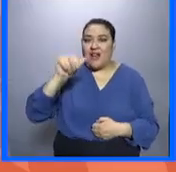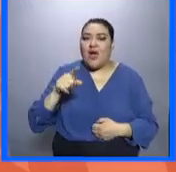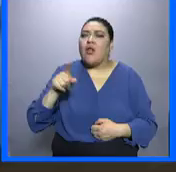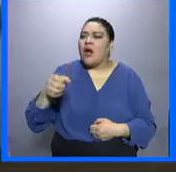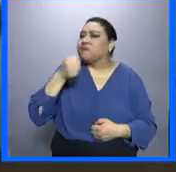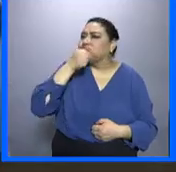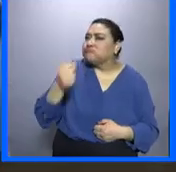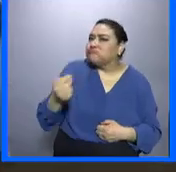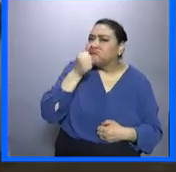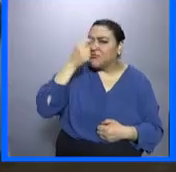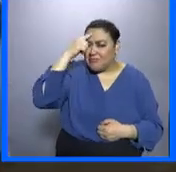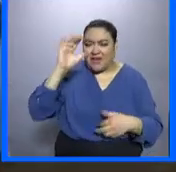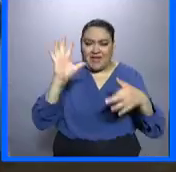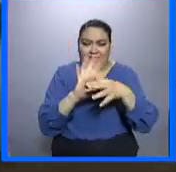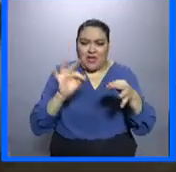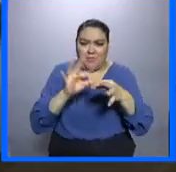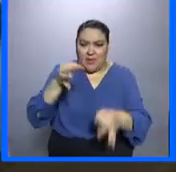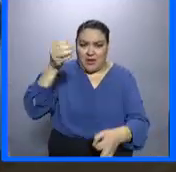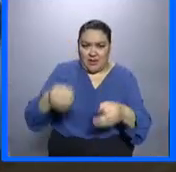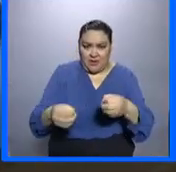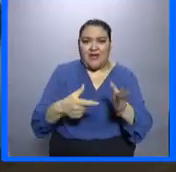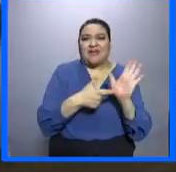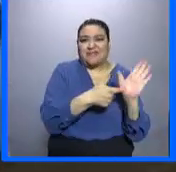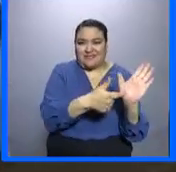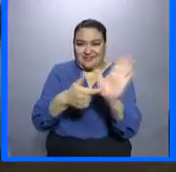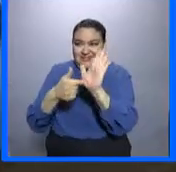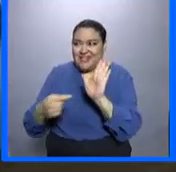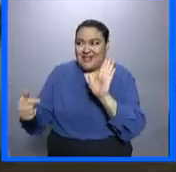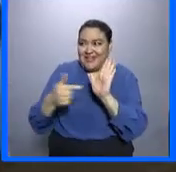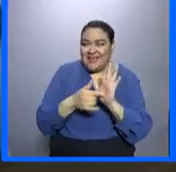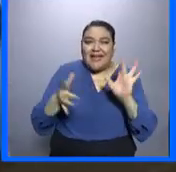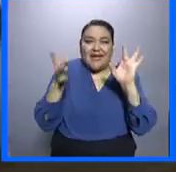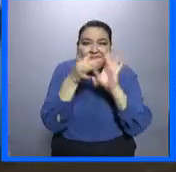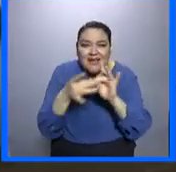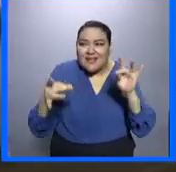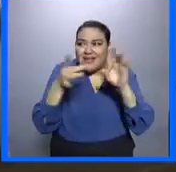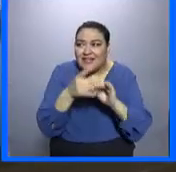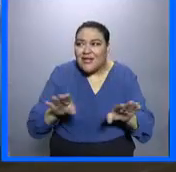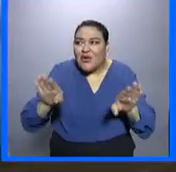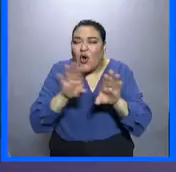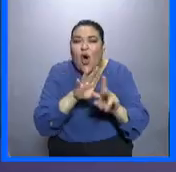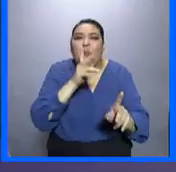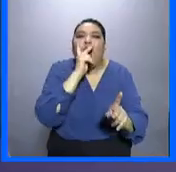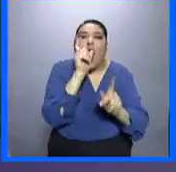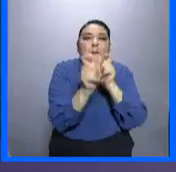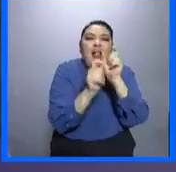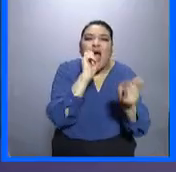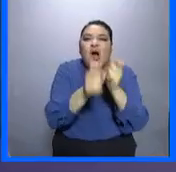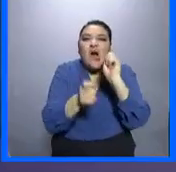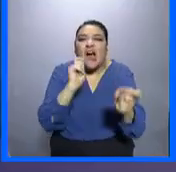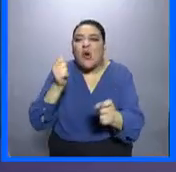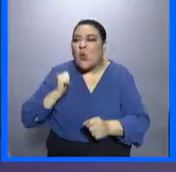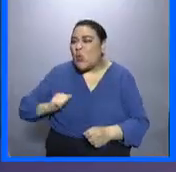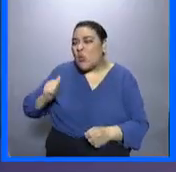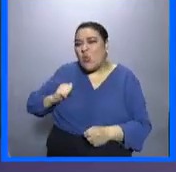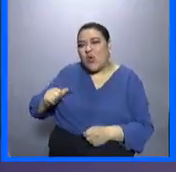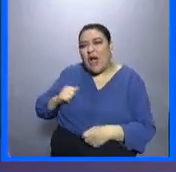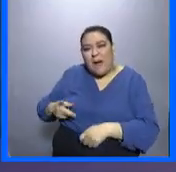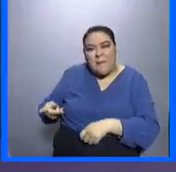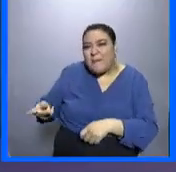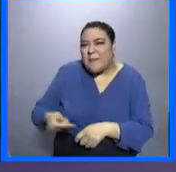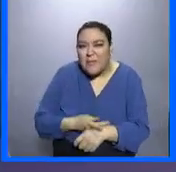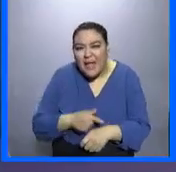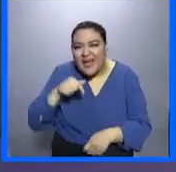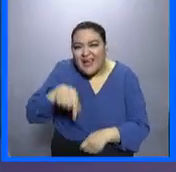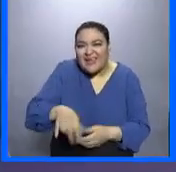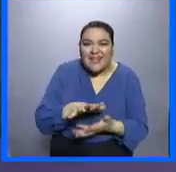didáctico para acercar la justicia a todas y todos, deshebrando los intrincados significados etimológicos de las palabras de